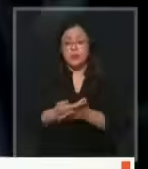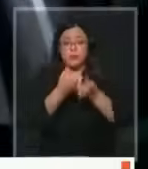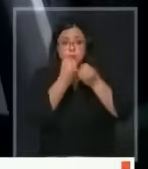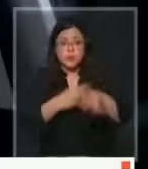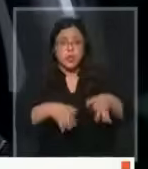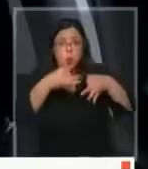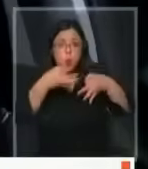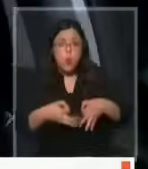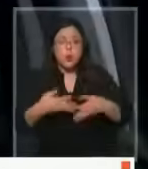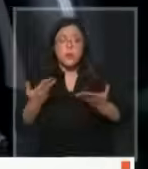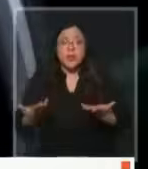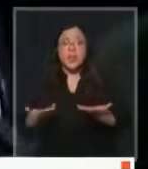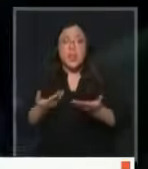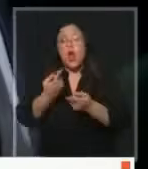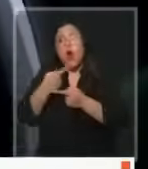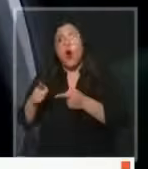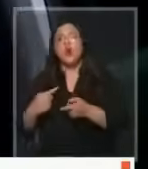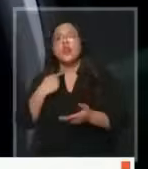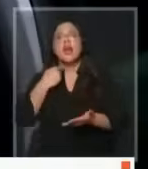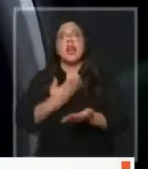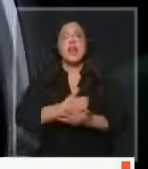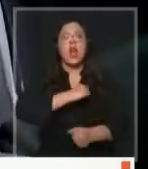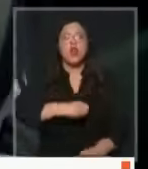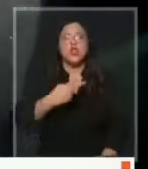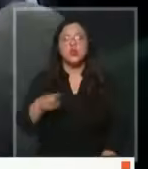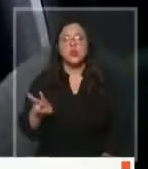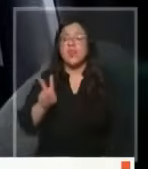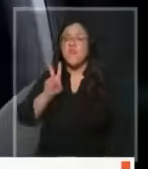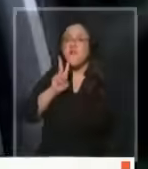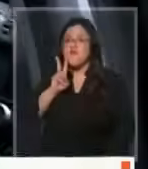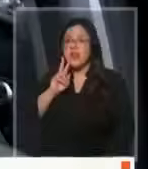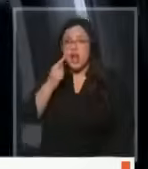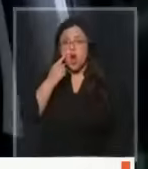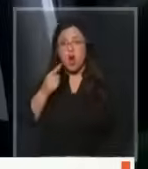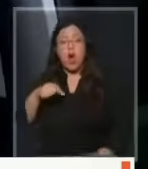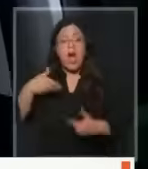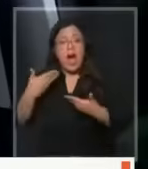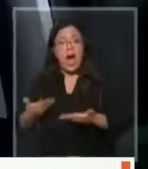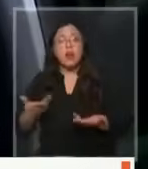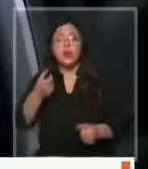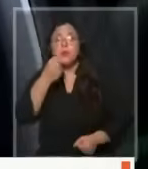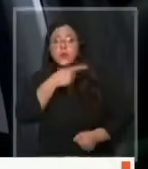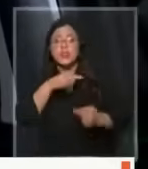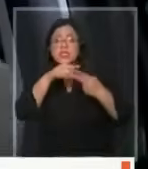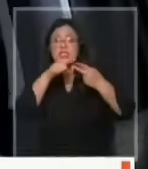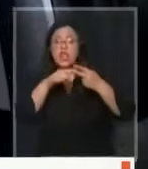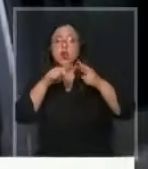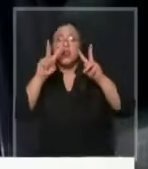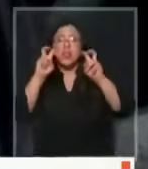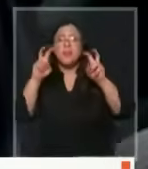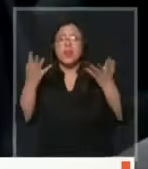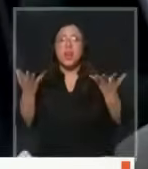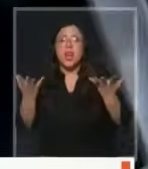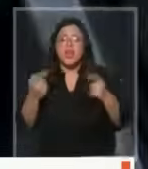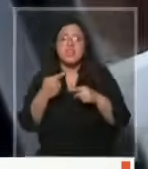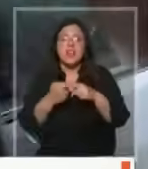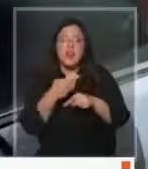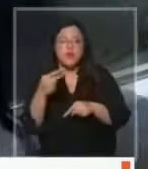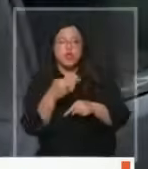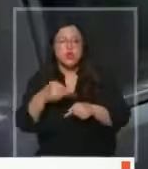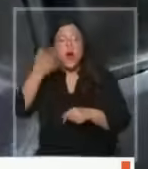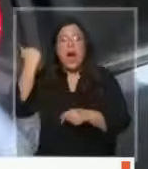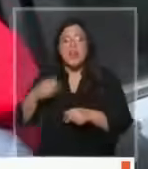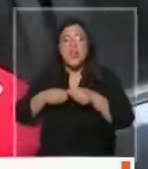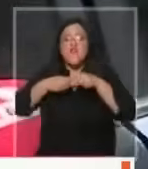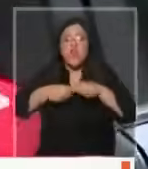se presentaba una nueva querella en su contra. Este viernes se conocía que ahora se le acusa de dos agresiones sexuales. Ya lo habían acusado por